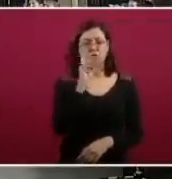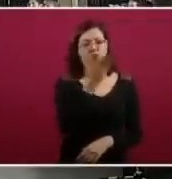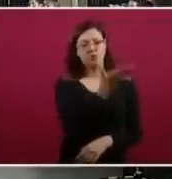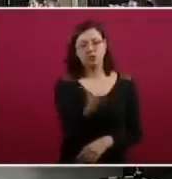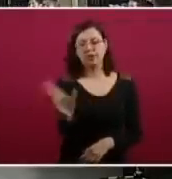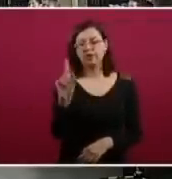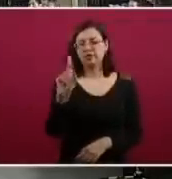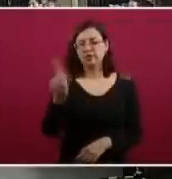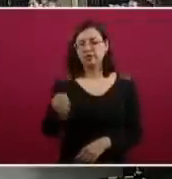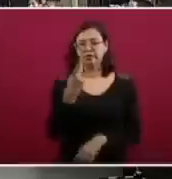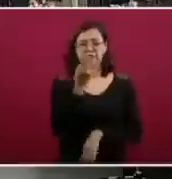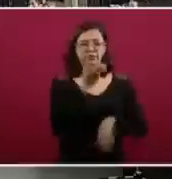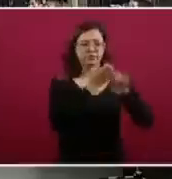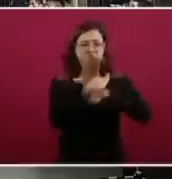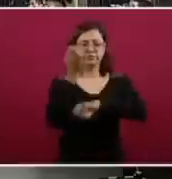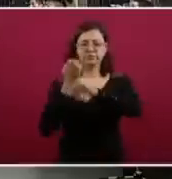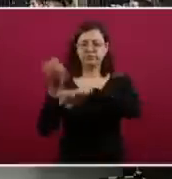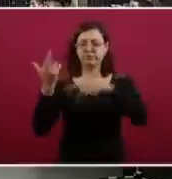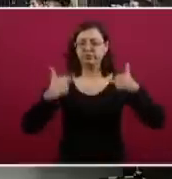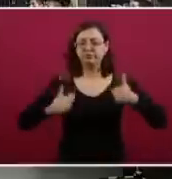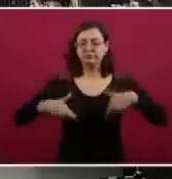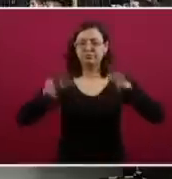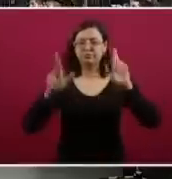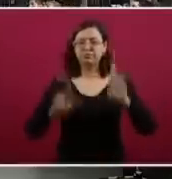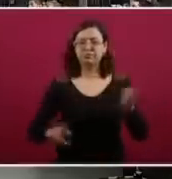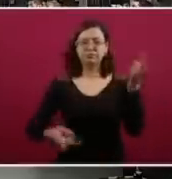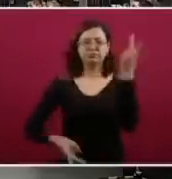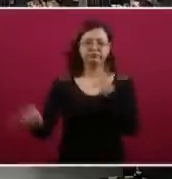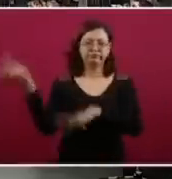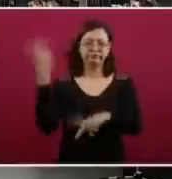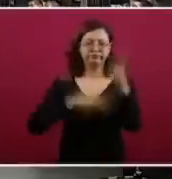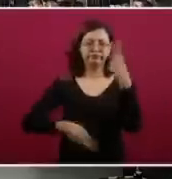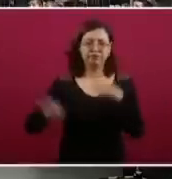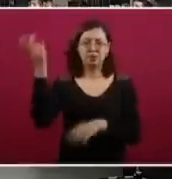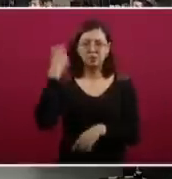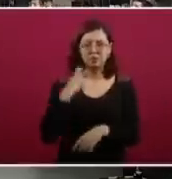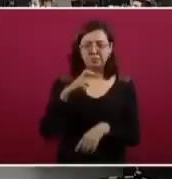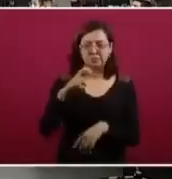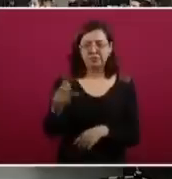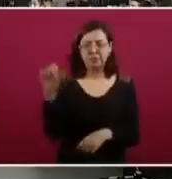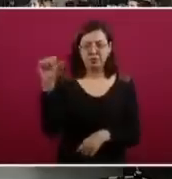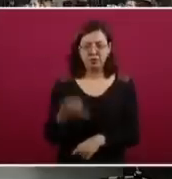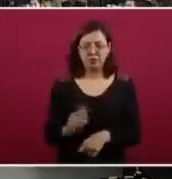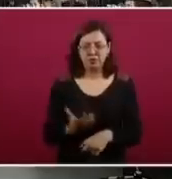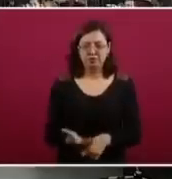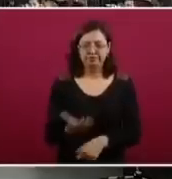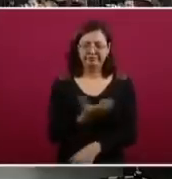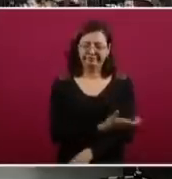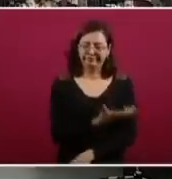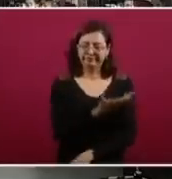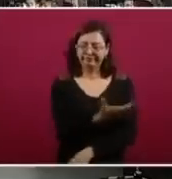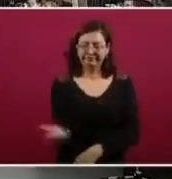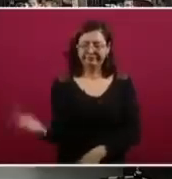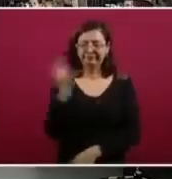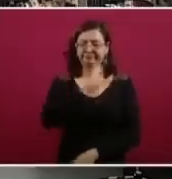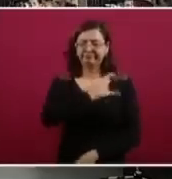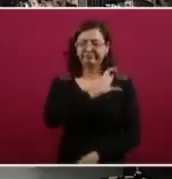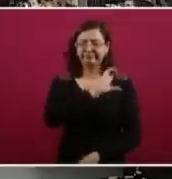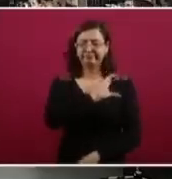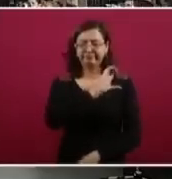32 entidades federativas que viajaron desde sus localidades para acompañarnos el día de hoy,